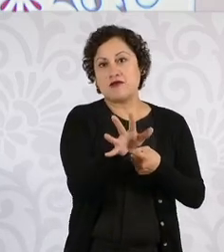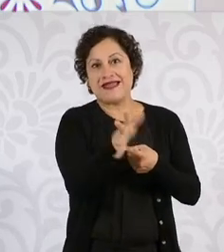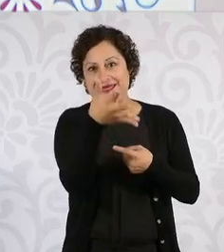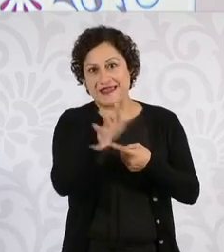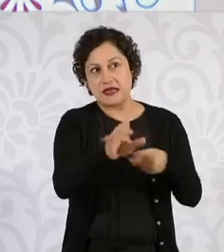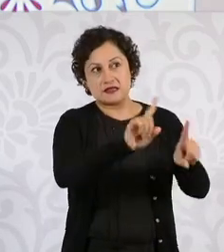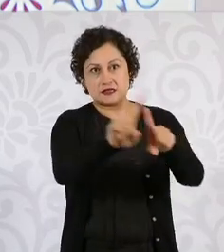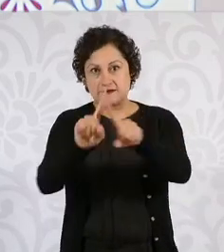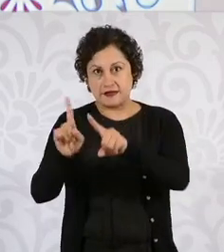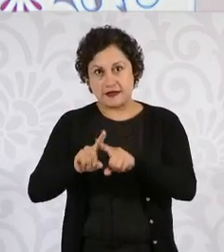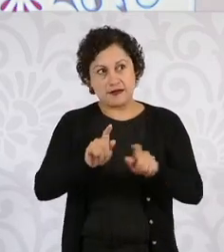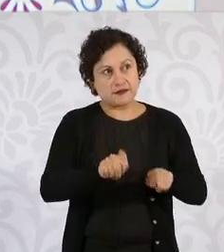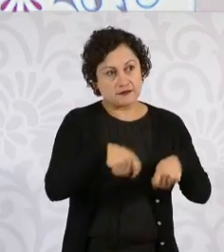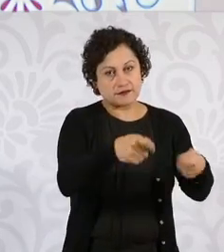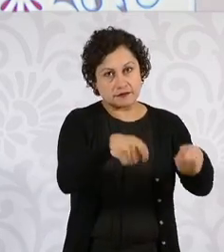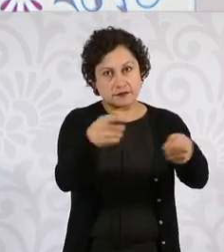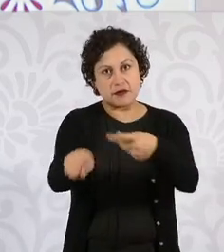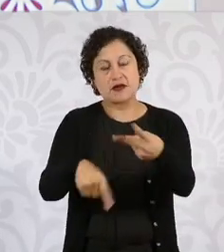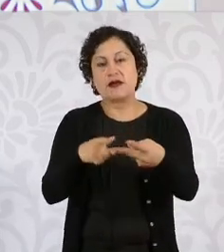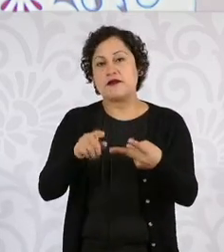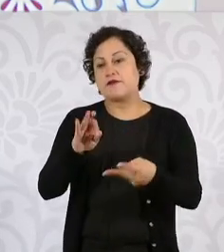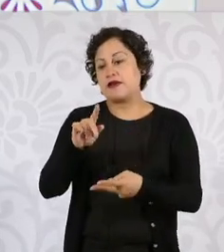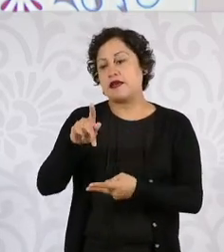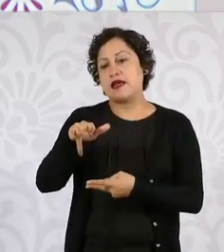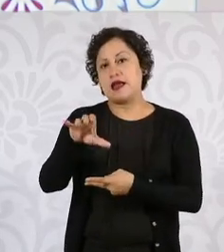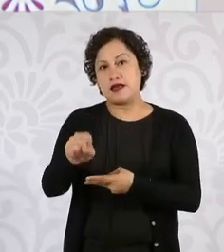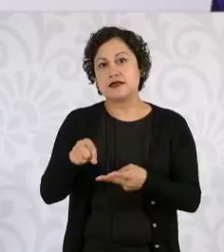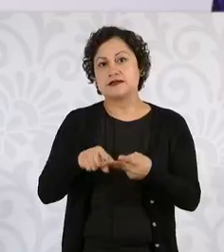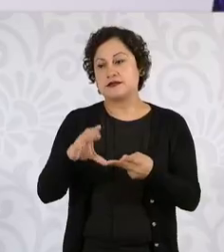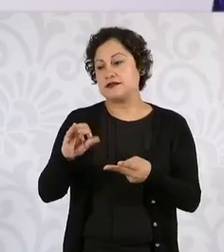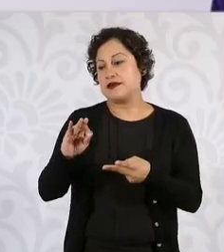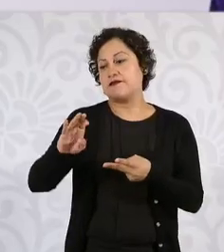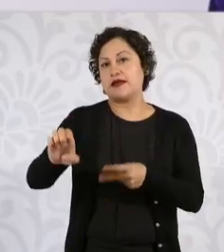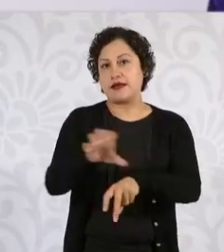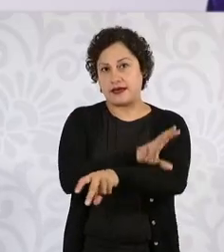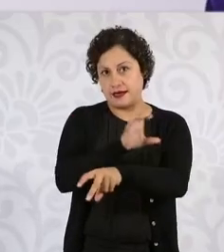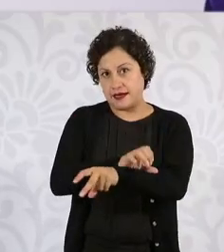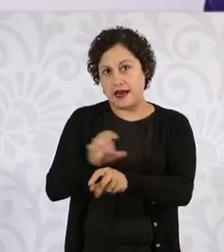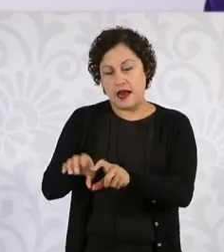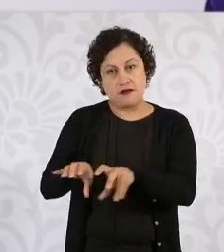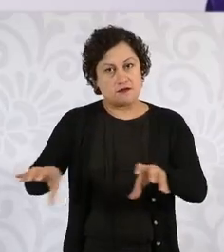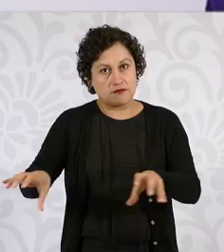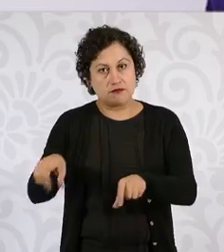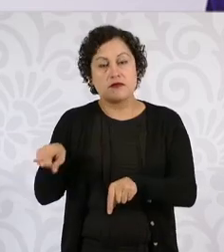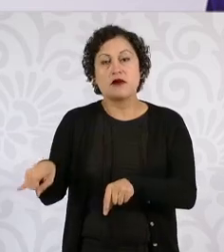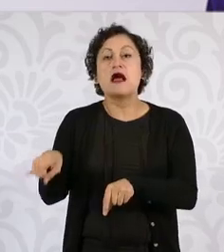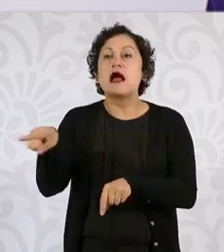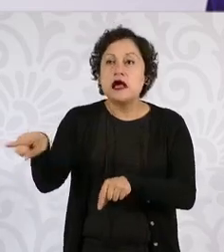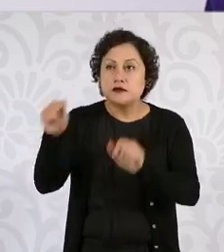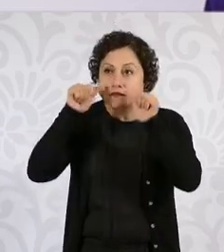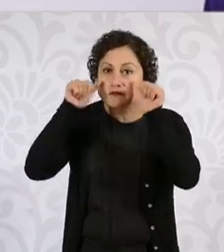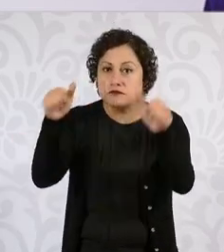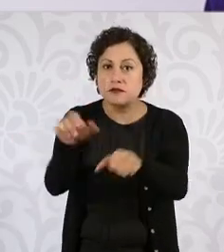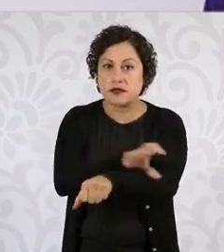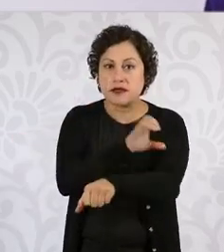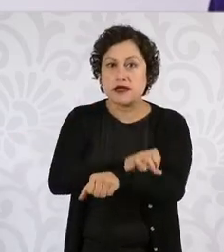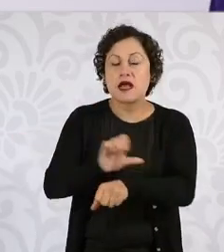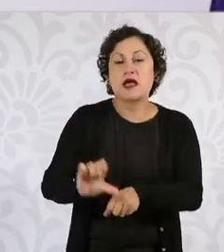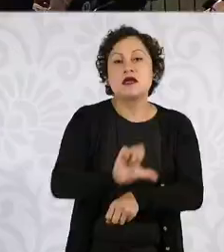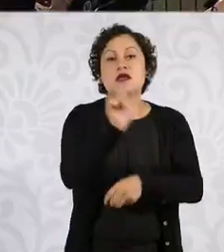subsidiarias. Tenemos también filiales como SF Energía, por ejemplo, que se encarga de la parte energética y las unidades de